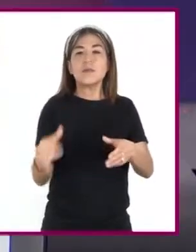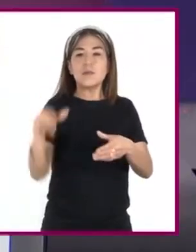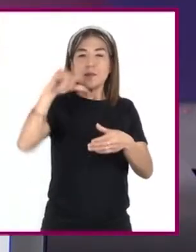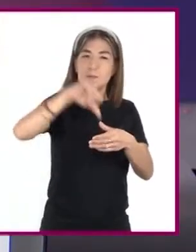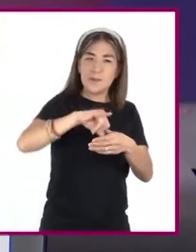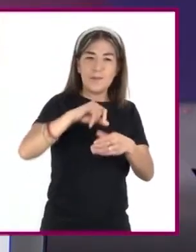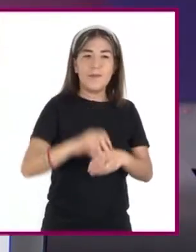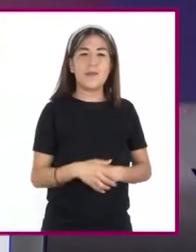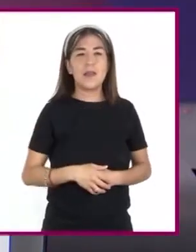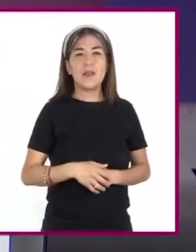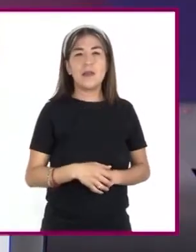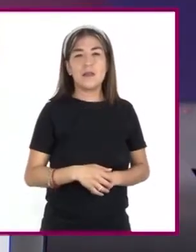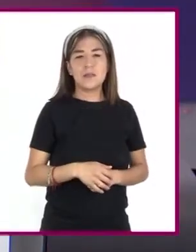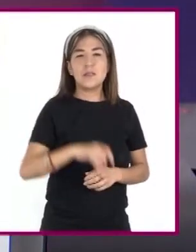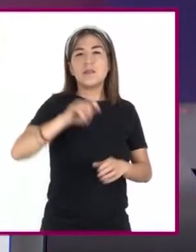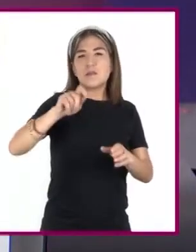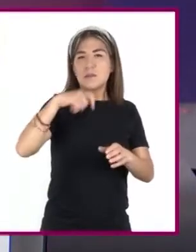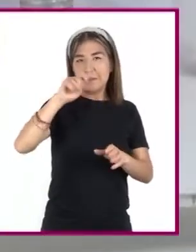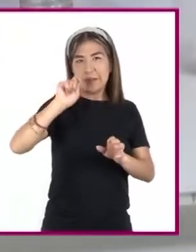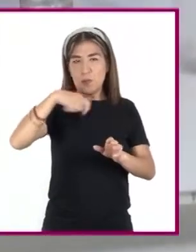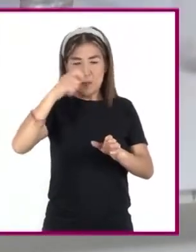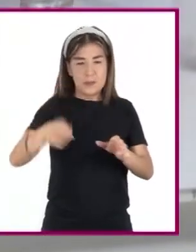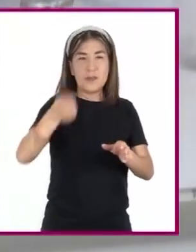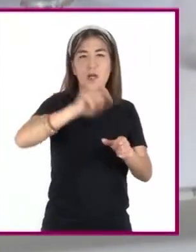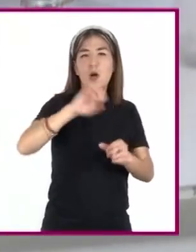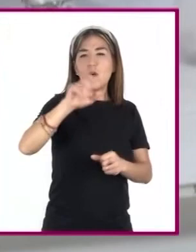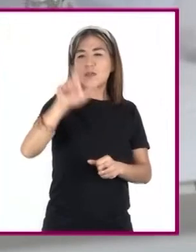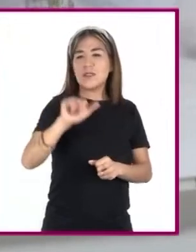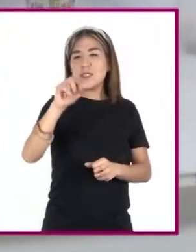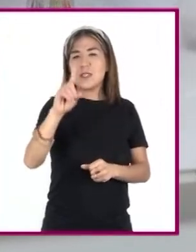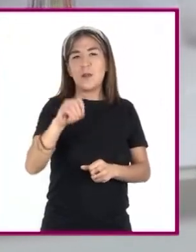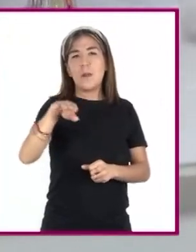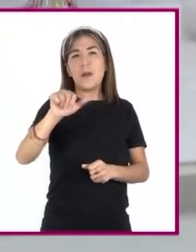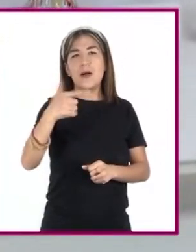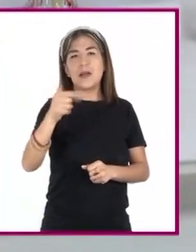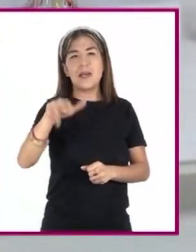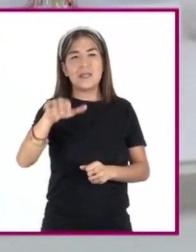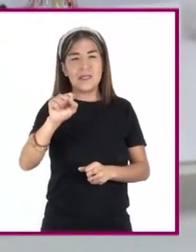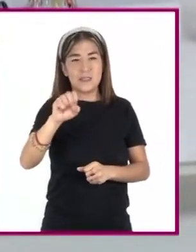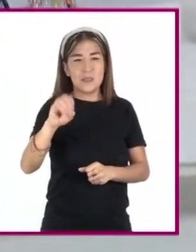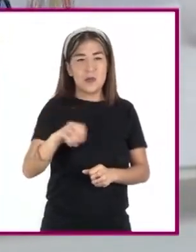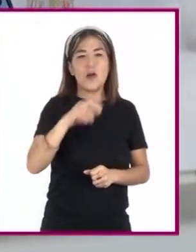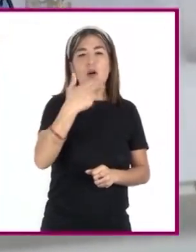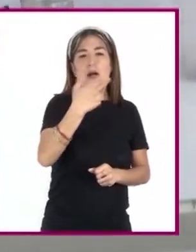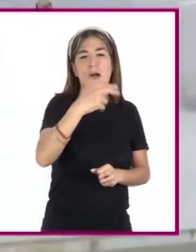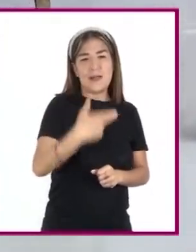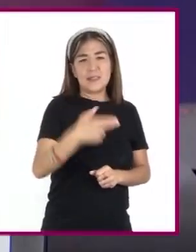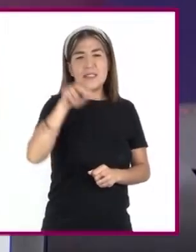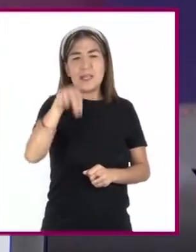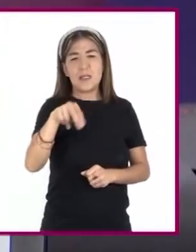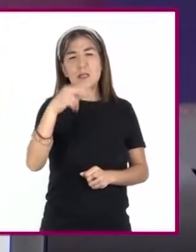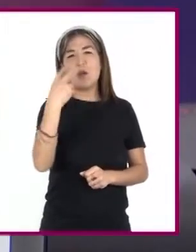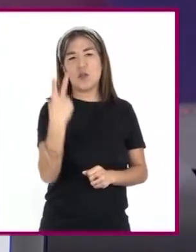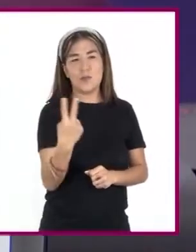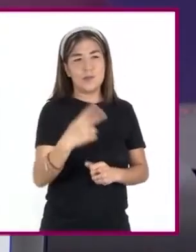una cucharada de óxido de manganeso, su fórmula MnO2.